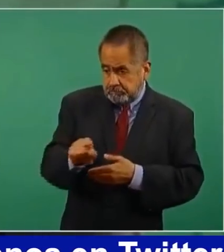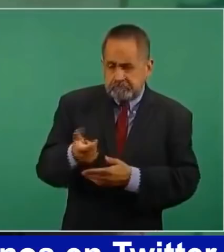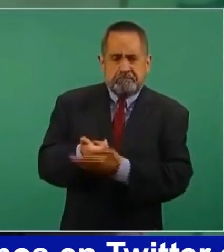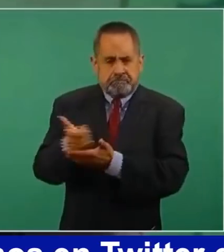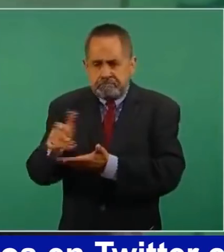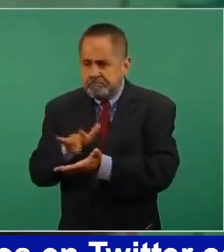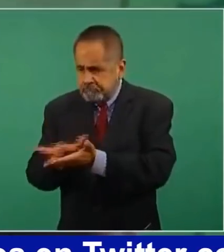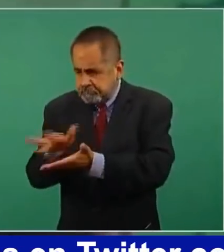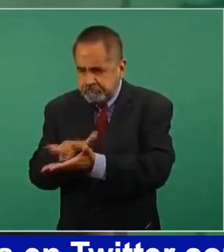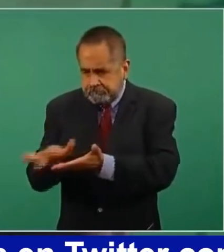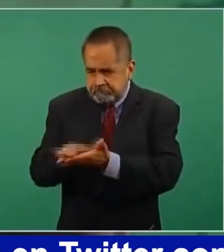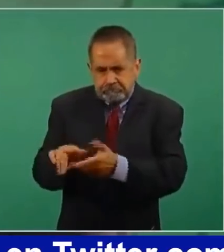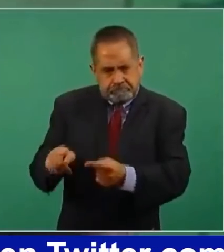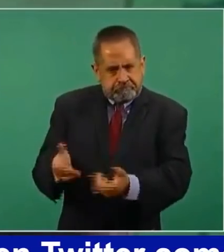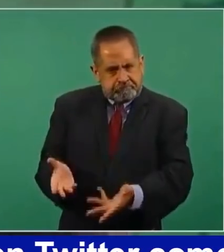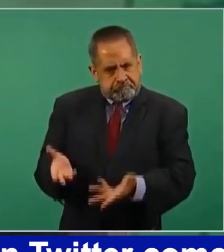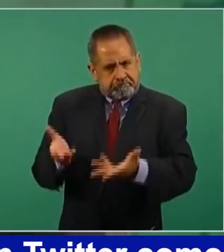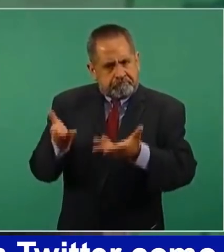Es